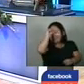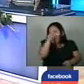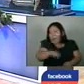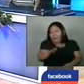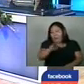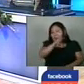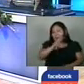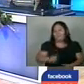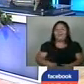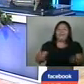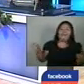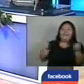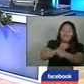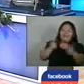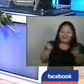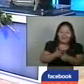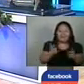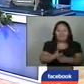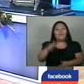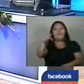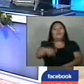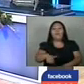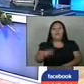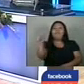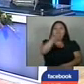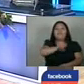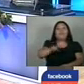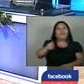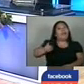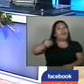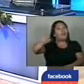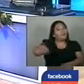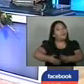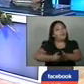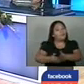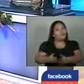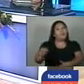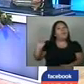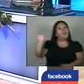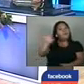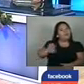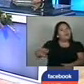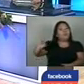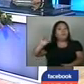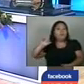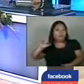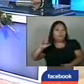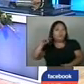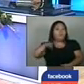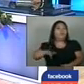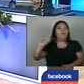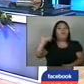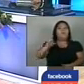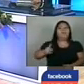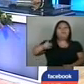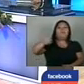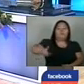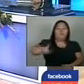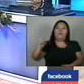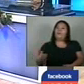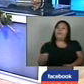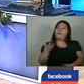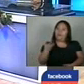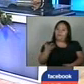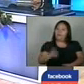Perfecto. Bueno, así que arrancamos el año. Estamos en 3 de enero. En lunes arrancando un nuevo año, por supuesto, con